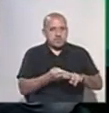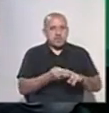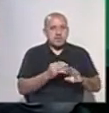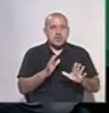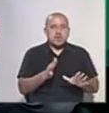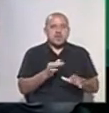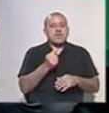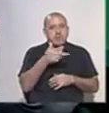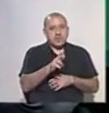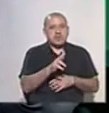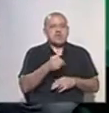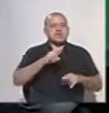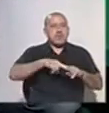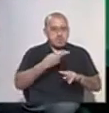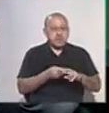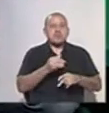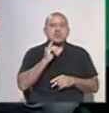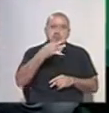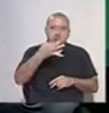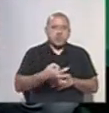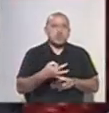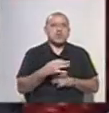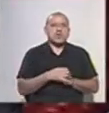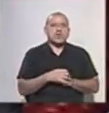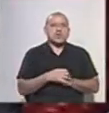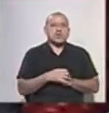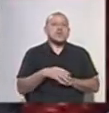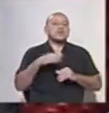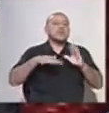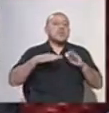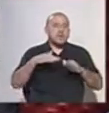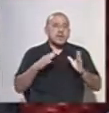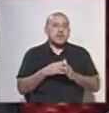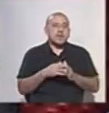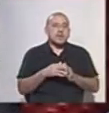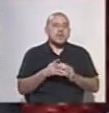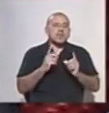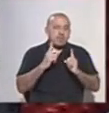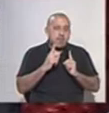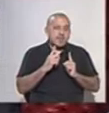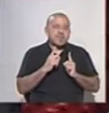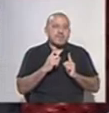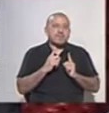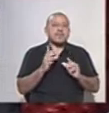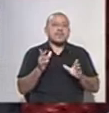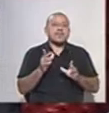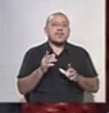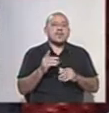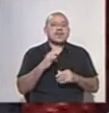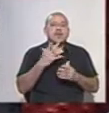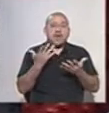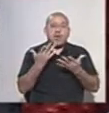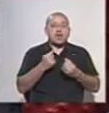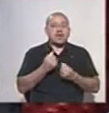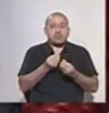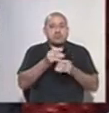fecha, pero que se va a repetir, se va a repetir. Depende de que vayan y llenen la... No esperen a que se repita. No, claro, exactamente. No, hay que llenar la sala ahora para hasta que